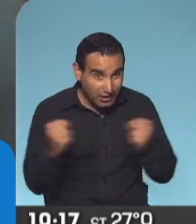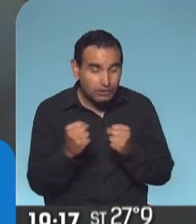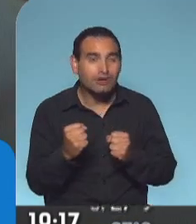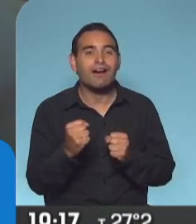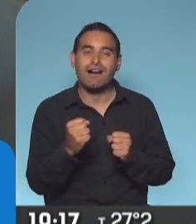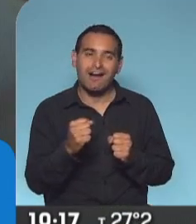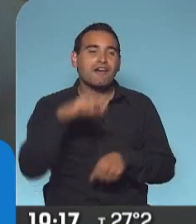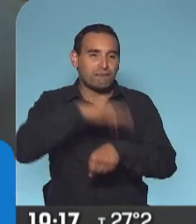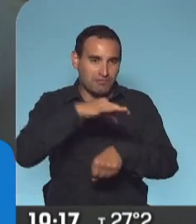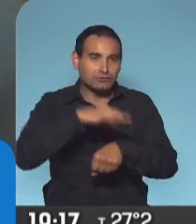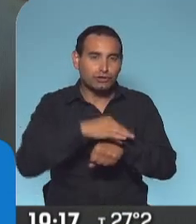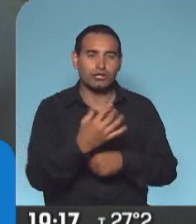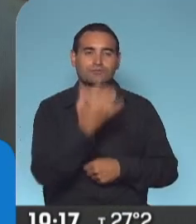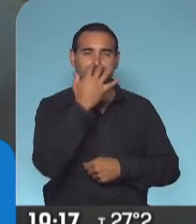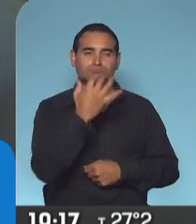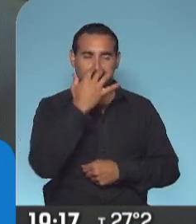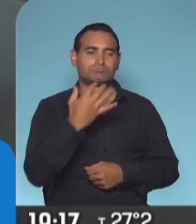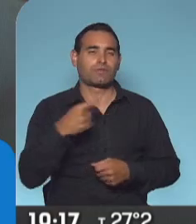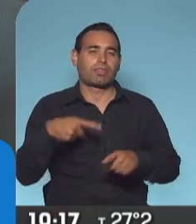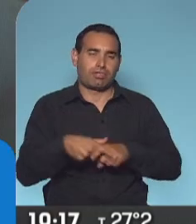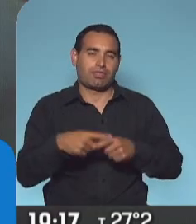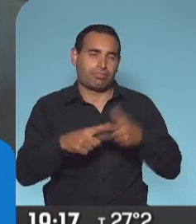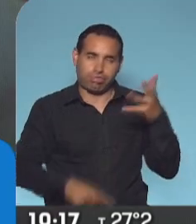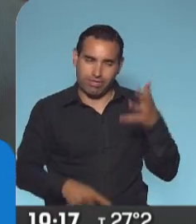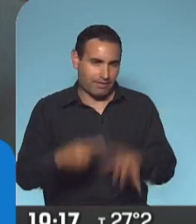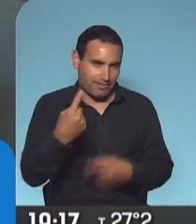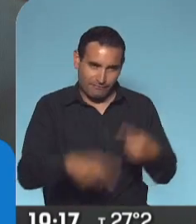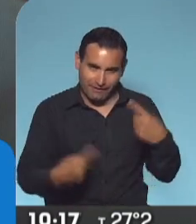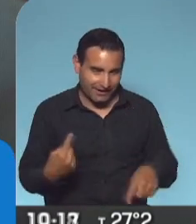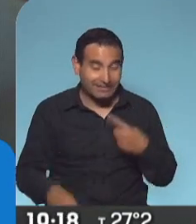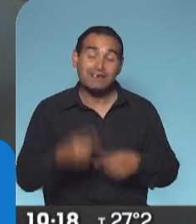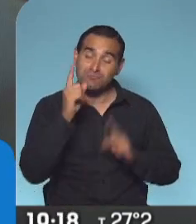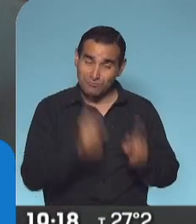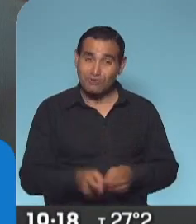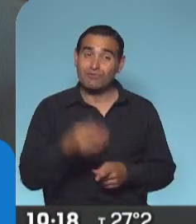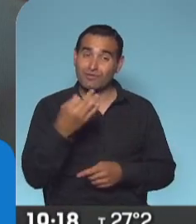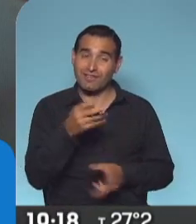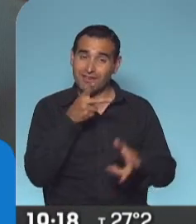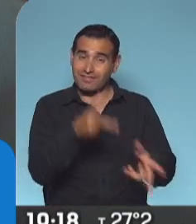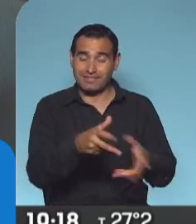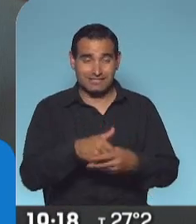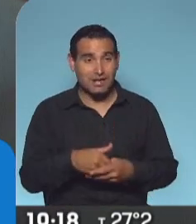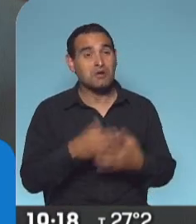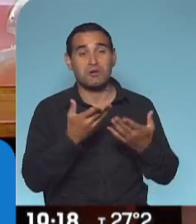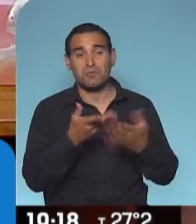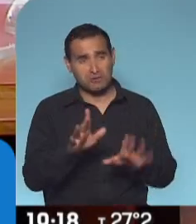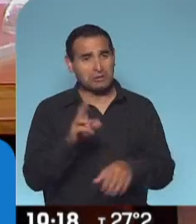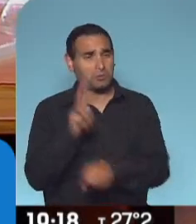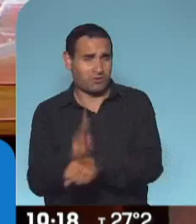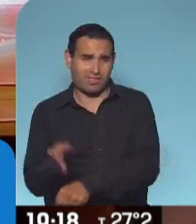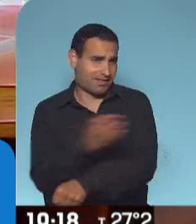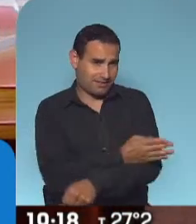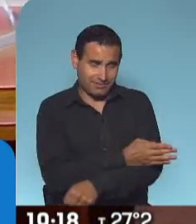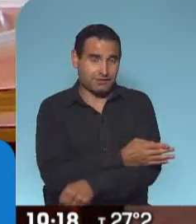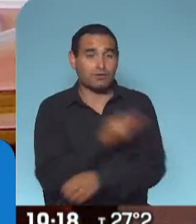otras enfermedades respiratorias circulando, que también tenemos que decir que pueden ser prevenibles. ¿Con